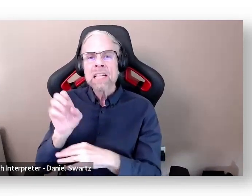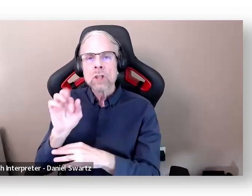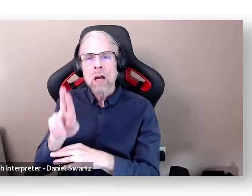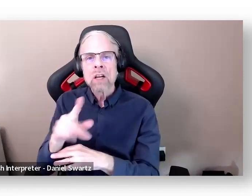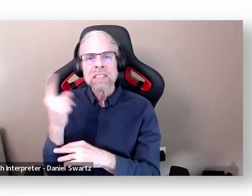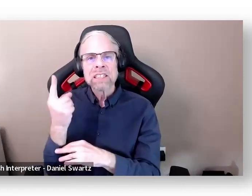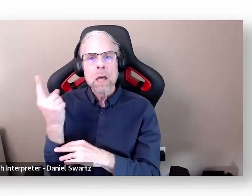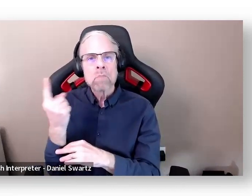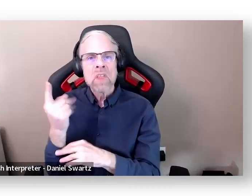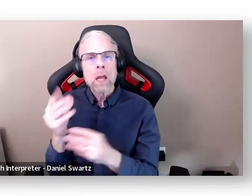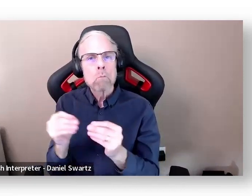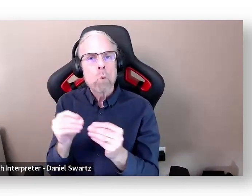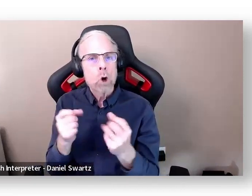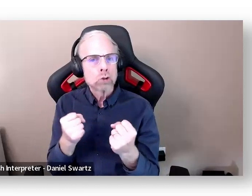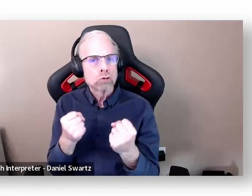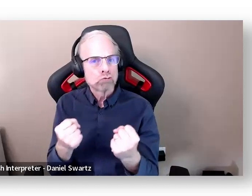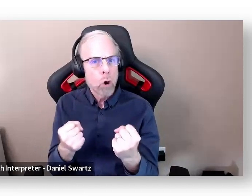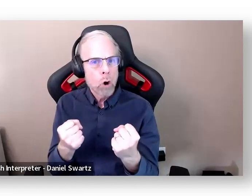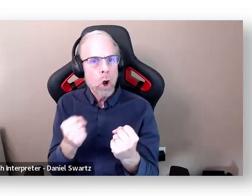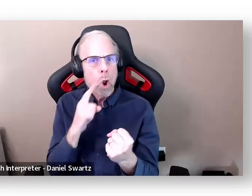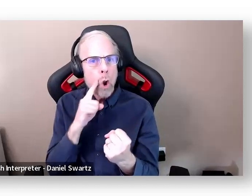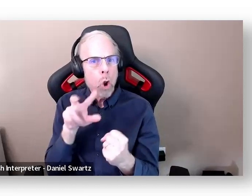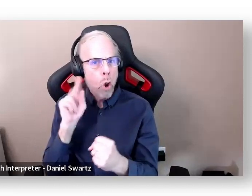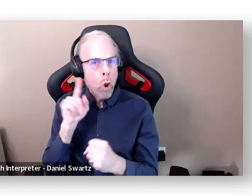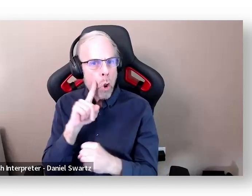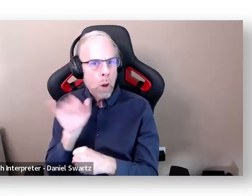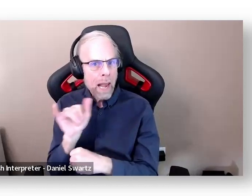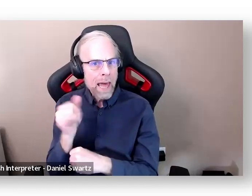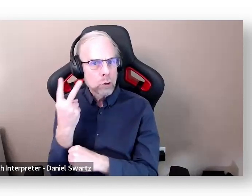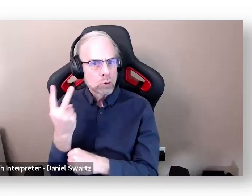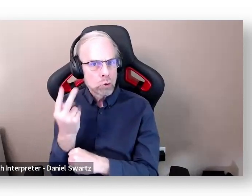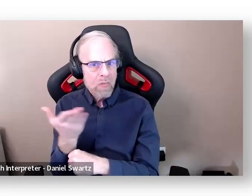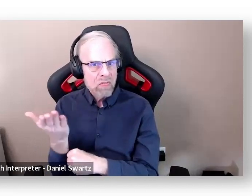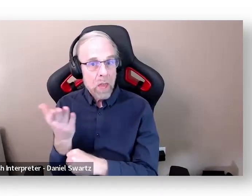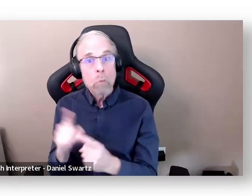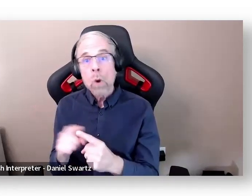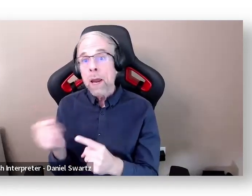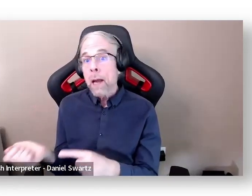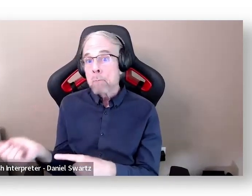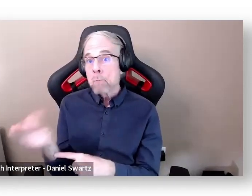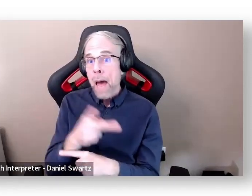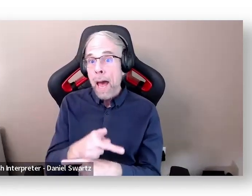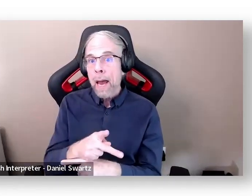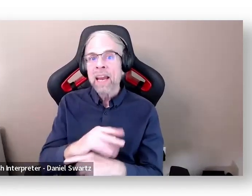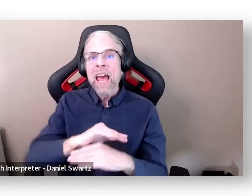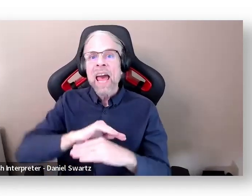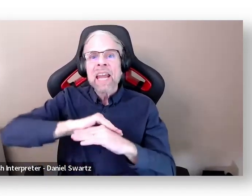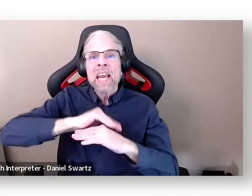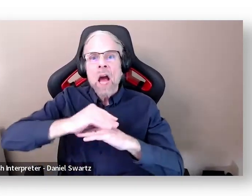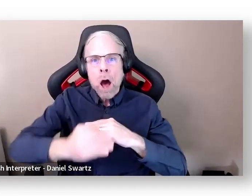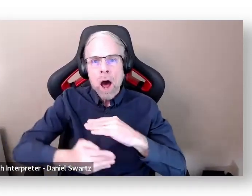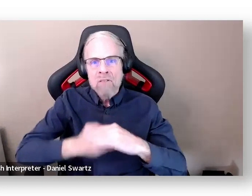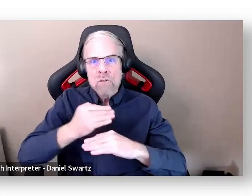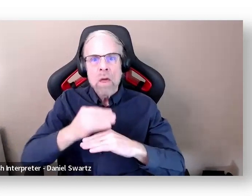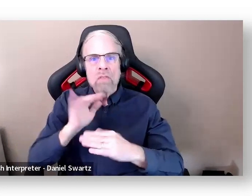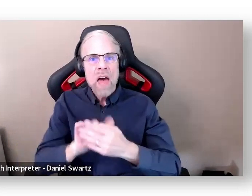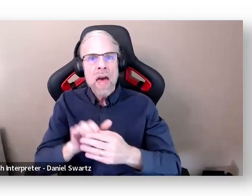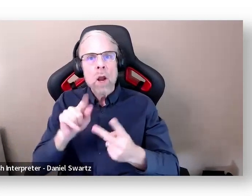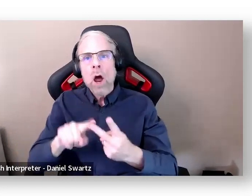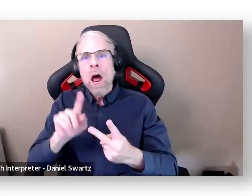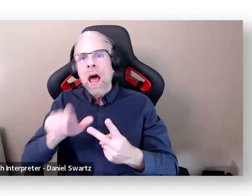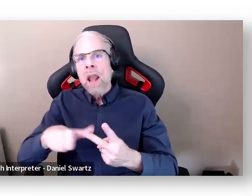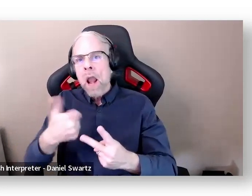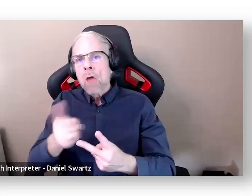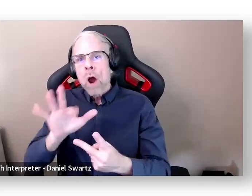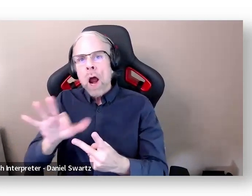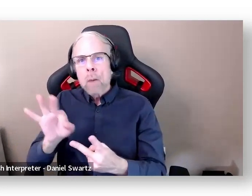reconstruir el conductor descubierto con algo más duro. Esto generalmente se viene en dos diferentes maneras.